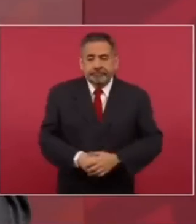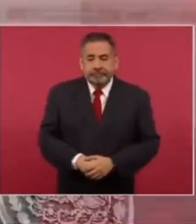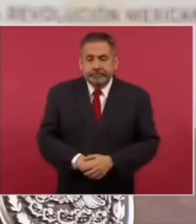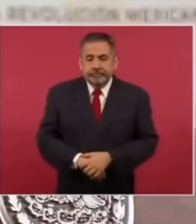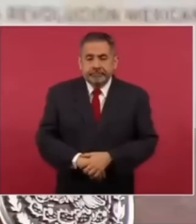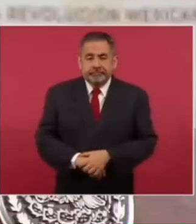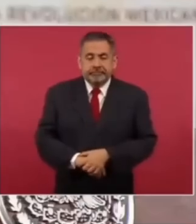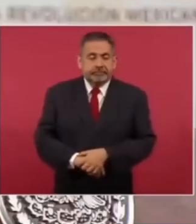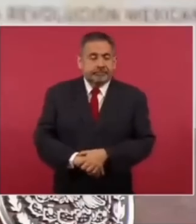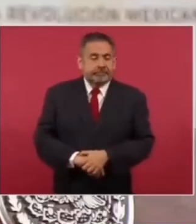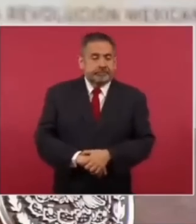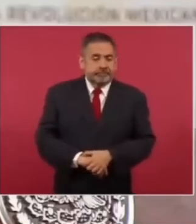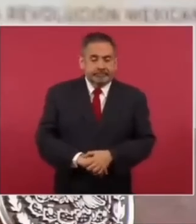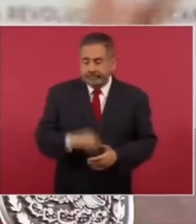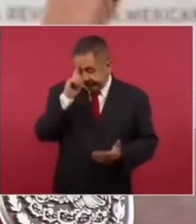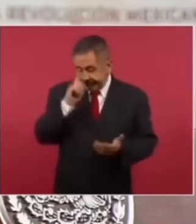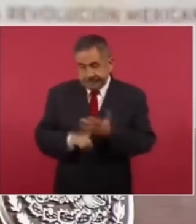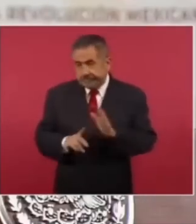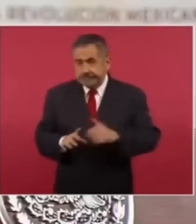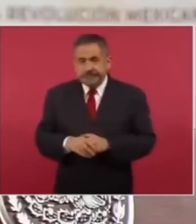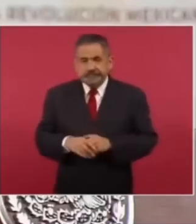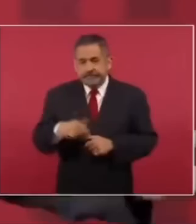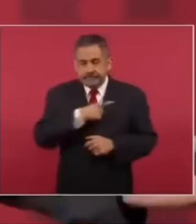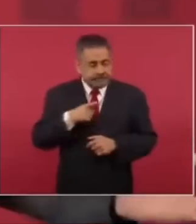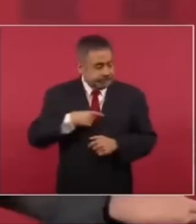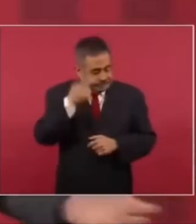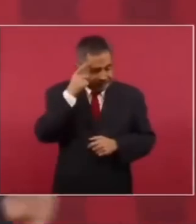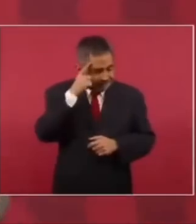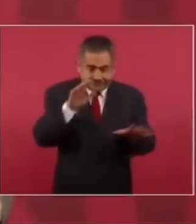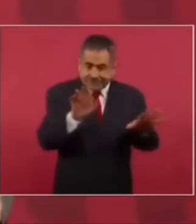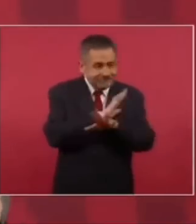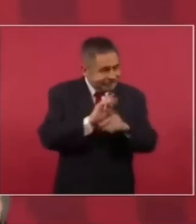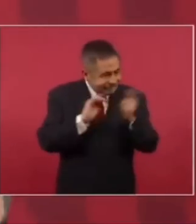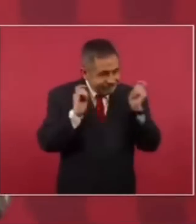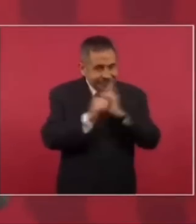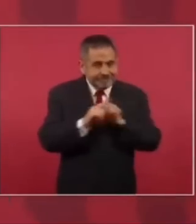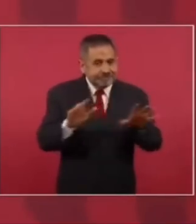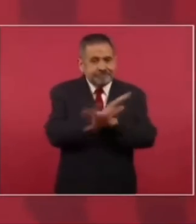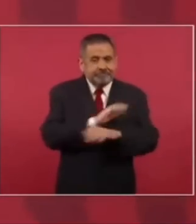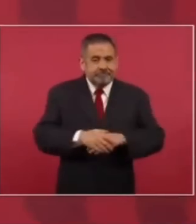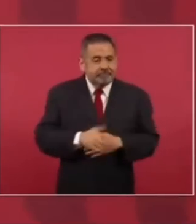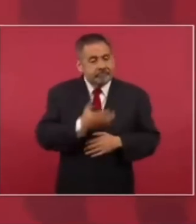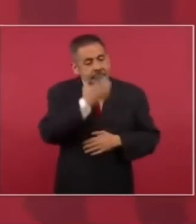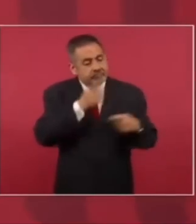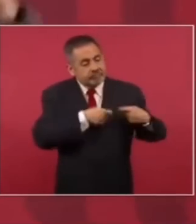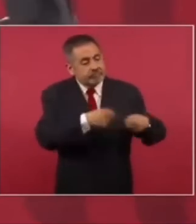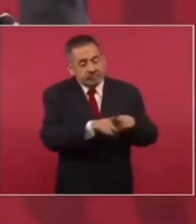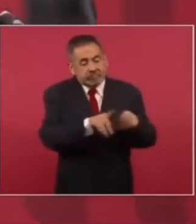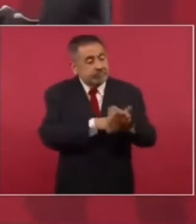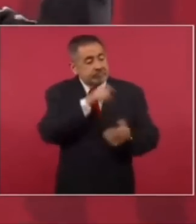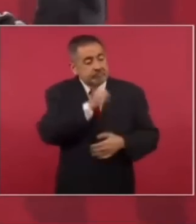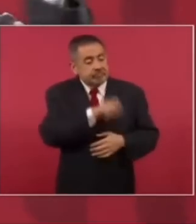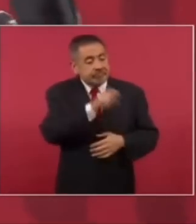Yo creo que deberían de renovarse los conservadores, aún